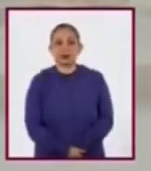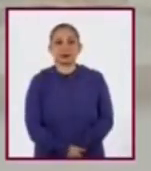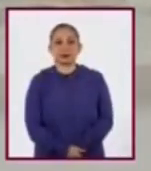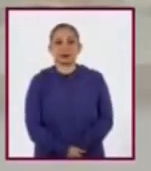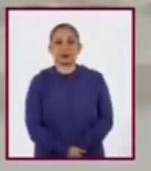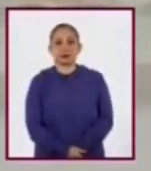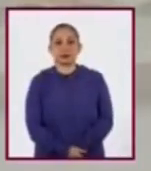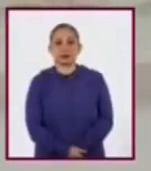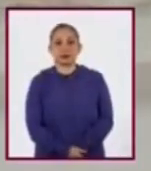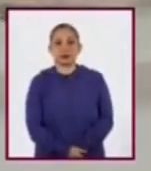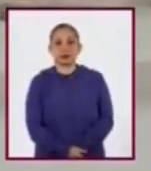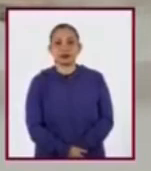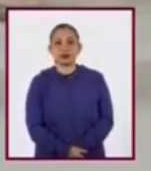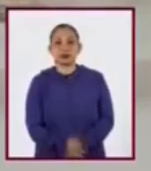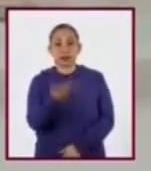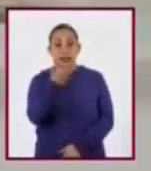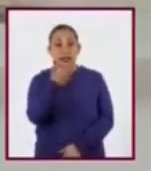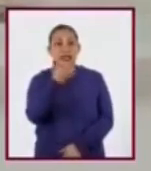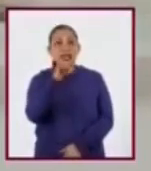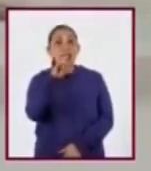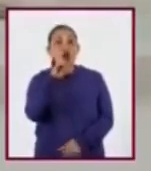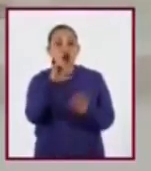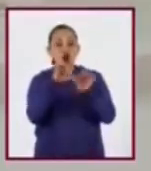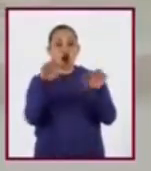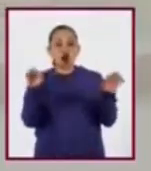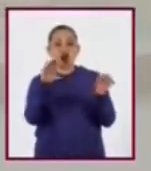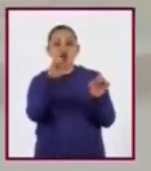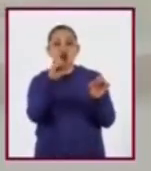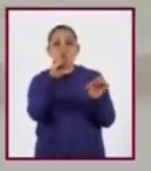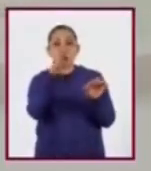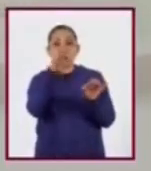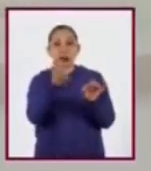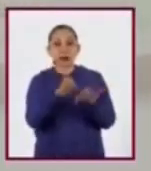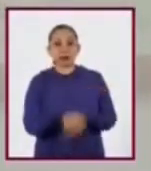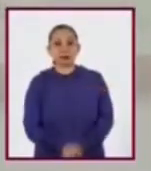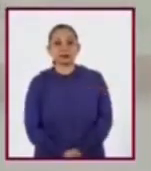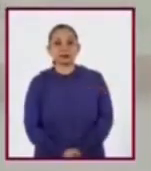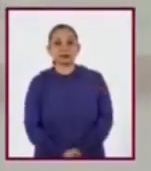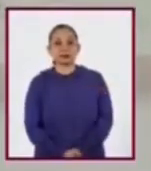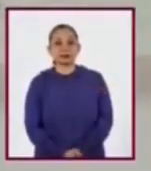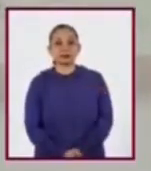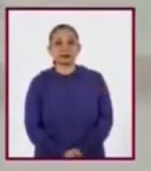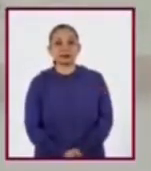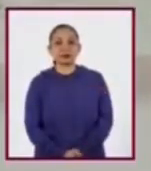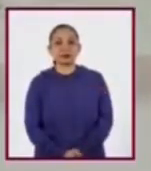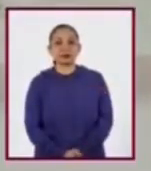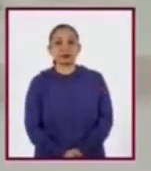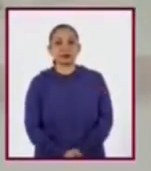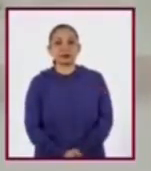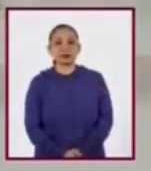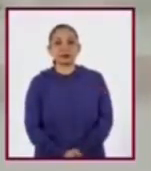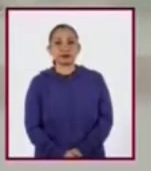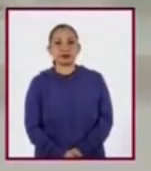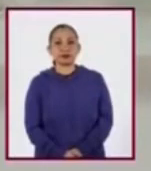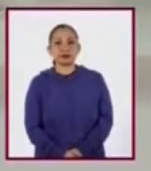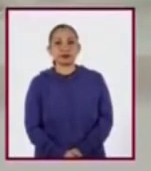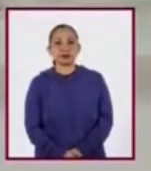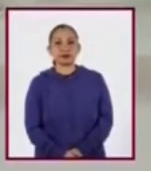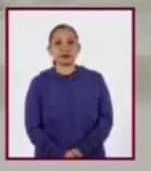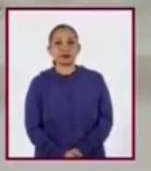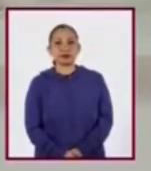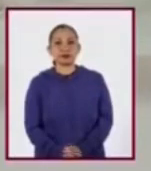es el hilo de cobre. Ya encendió. Ya encendió.